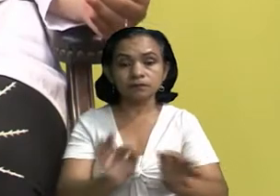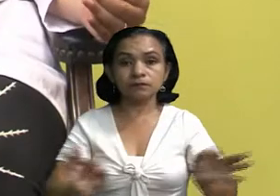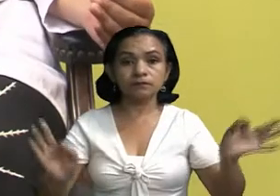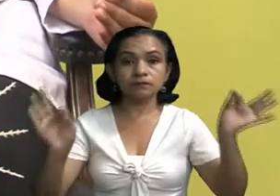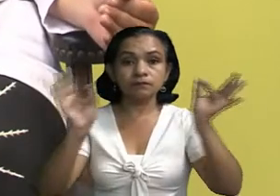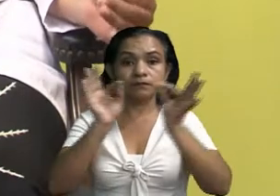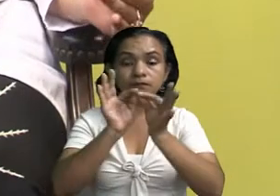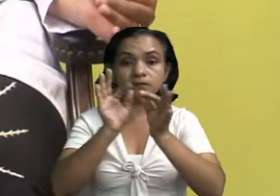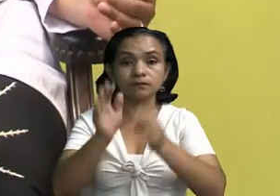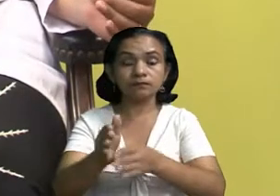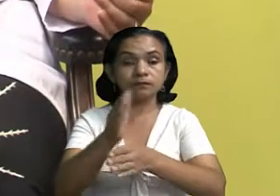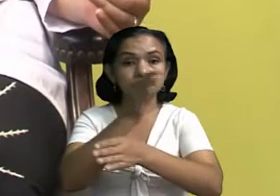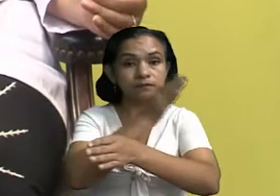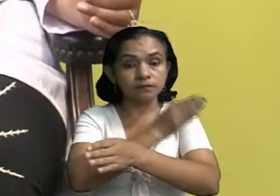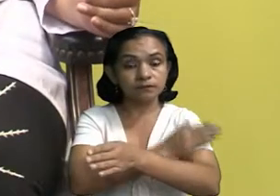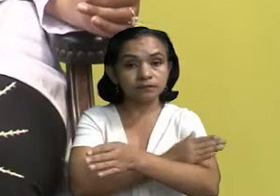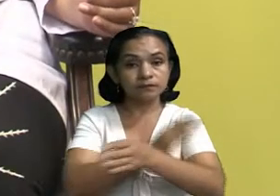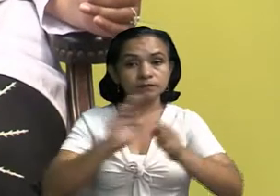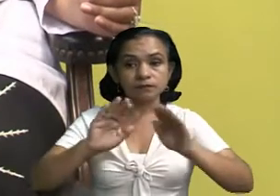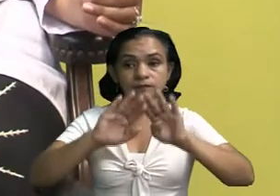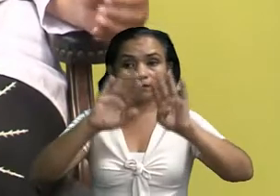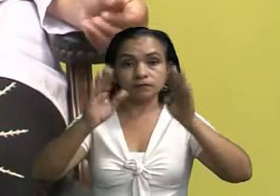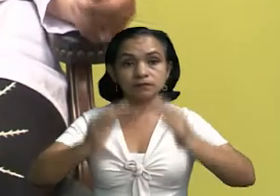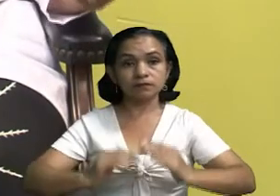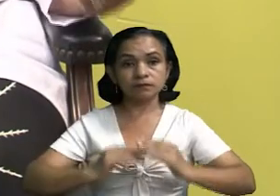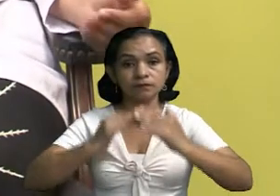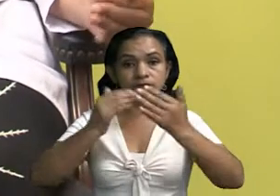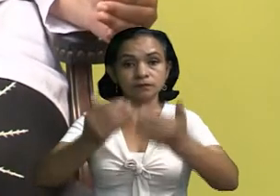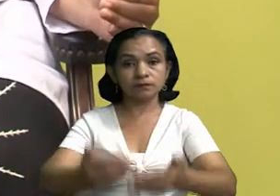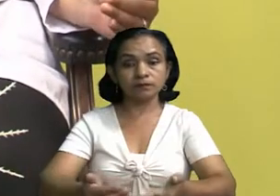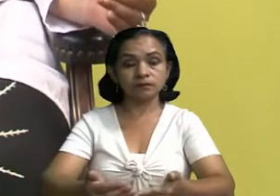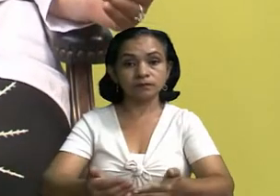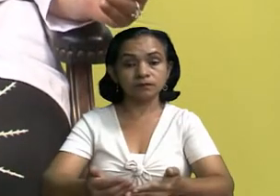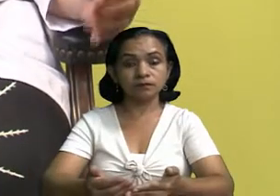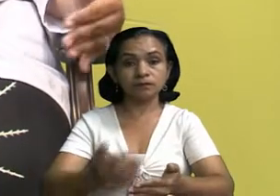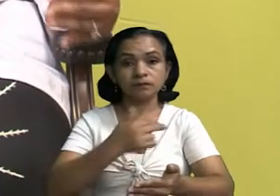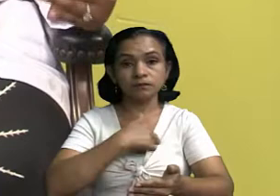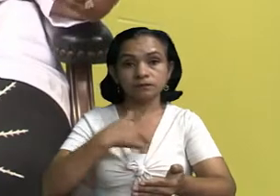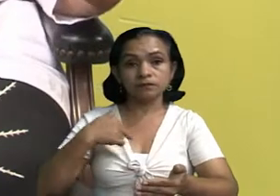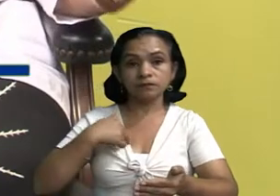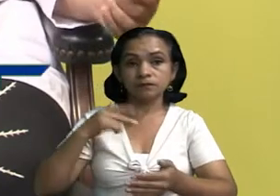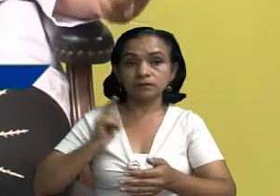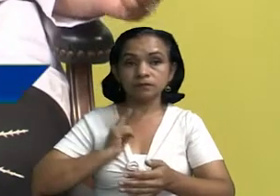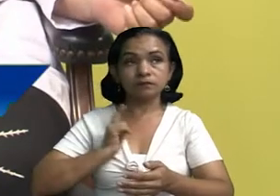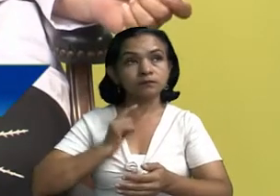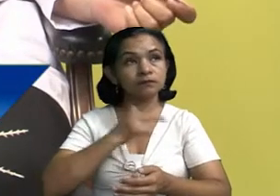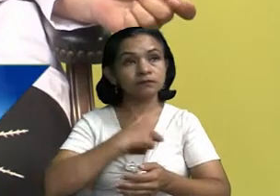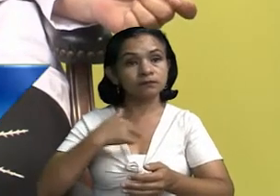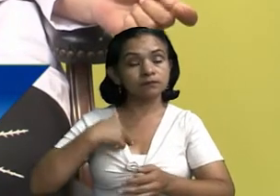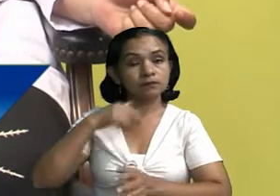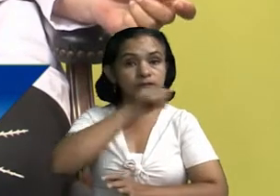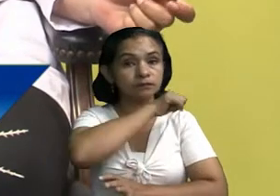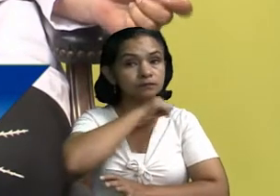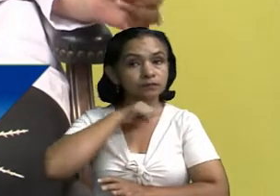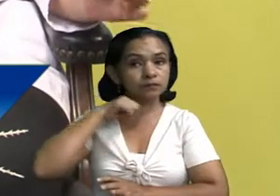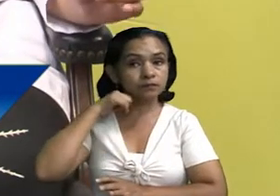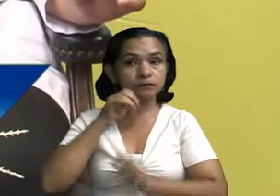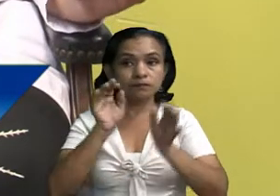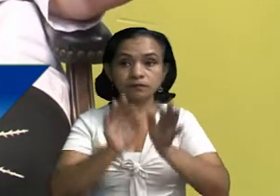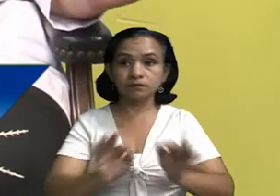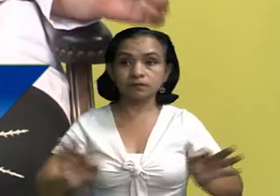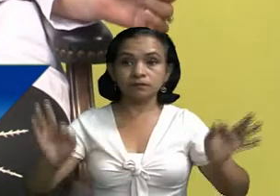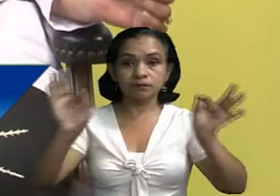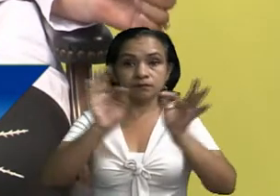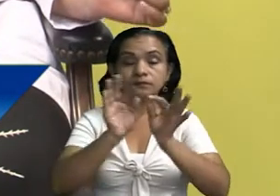en detectarlo cuando la mujer está embarazada. Cuando la mujer está embarazada, nosotros tenemos que hacer las pruebas pertinentes cuando